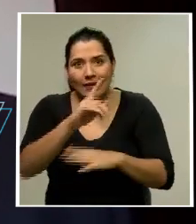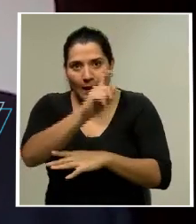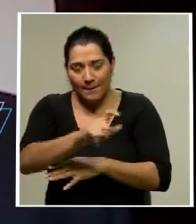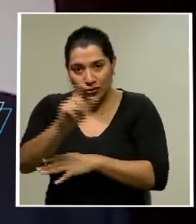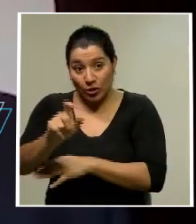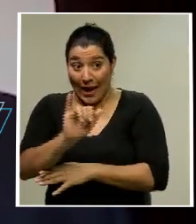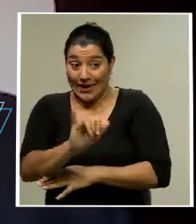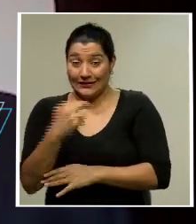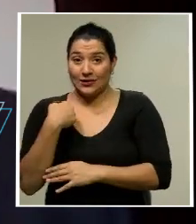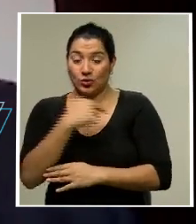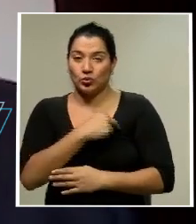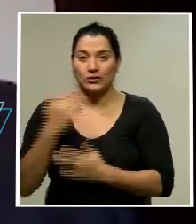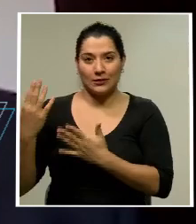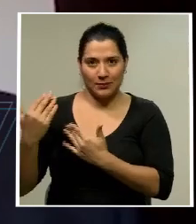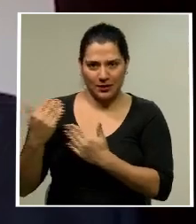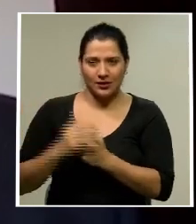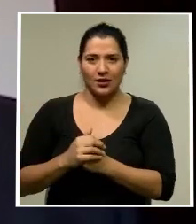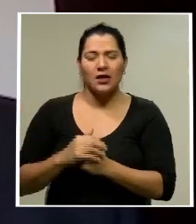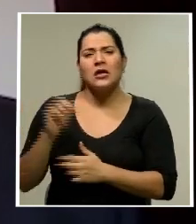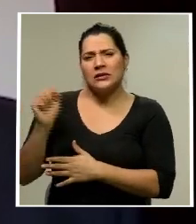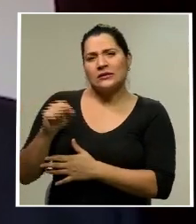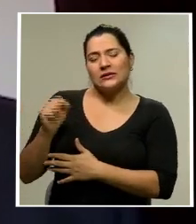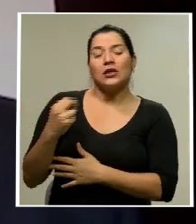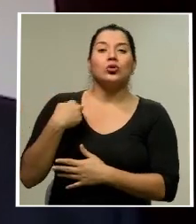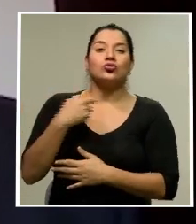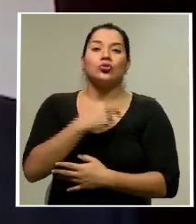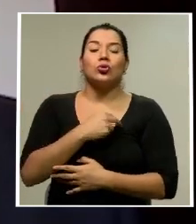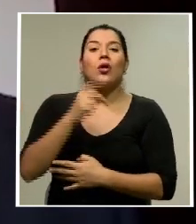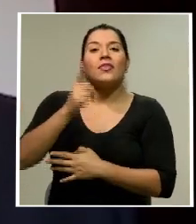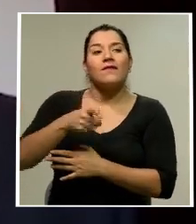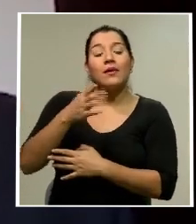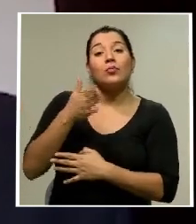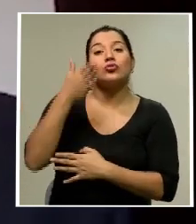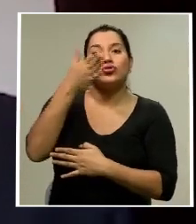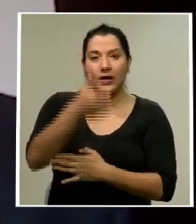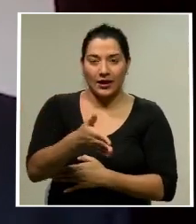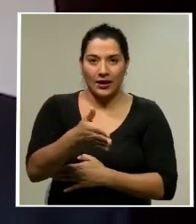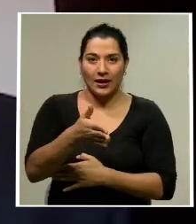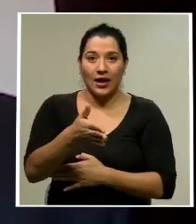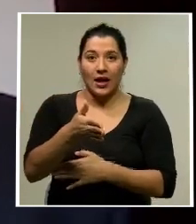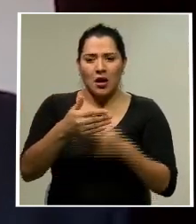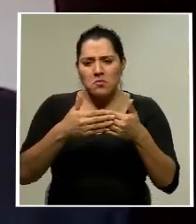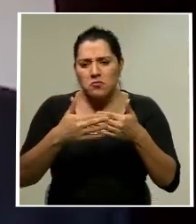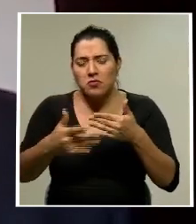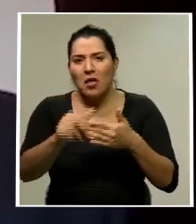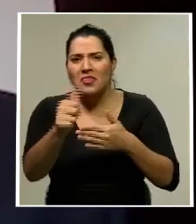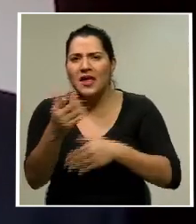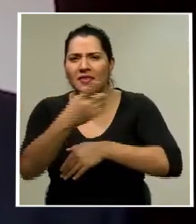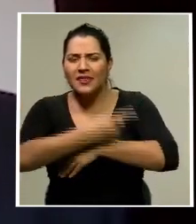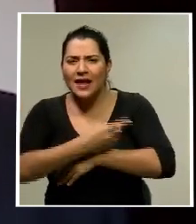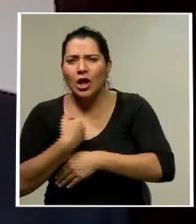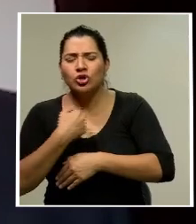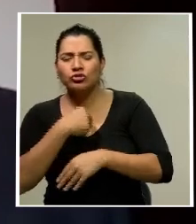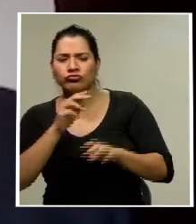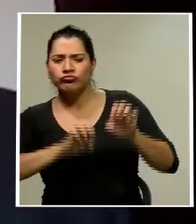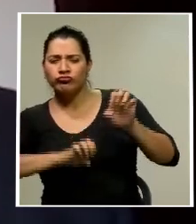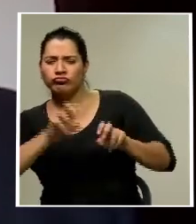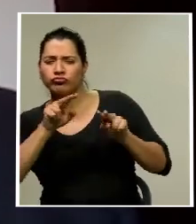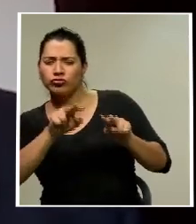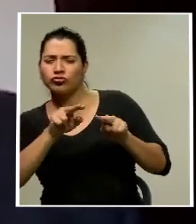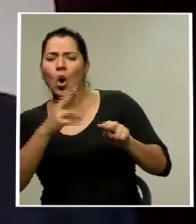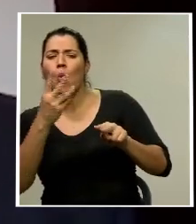esperanza que nosotros tenemos. Efectivamente hay que ir paulatinamente en estos 10 días pues midiendo cuál es el ritmo